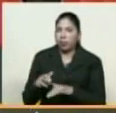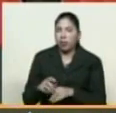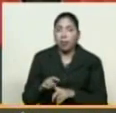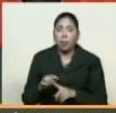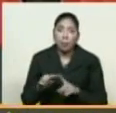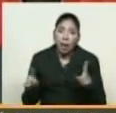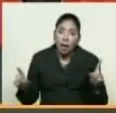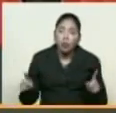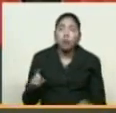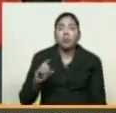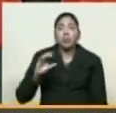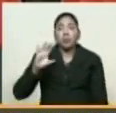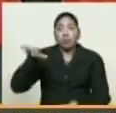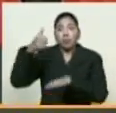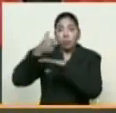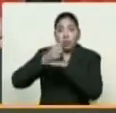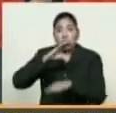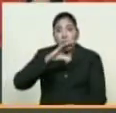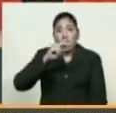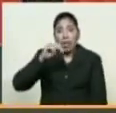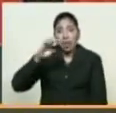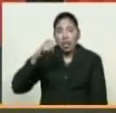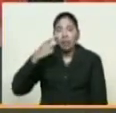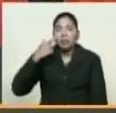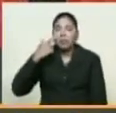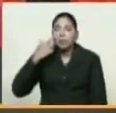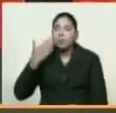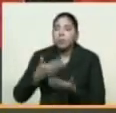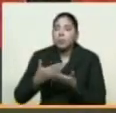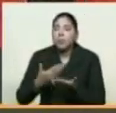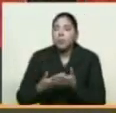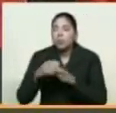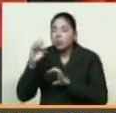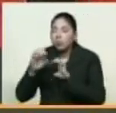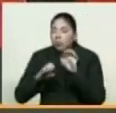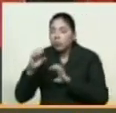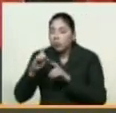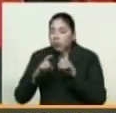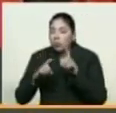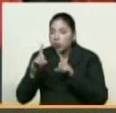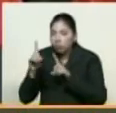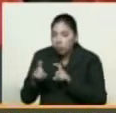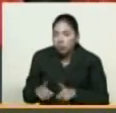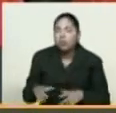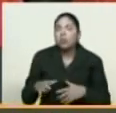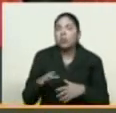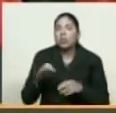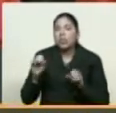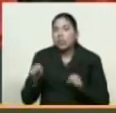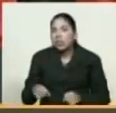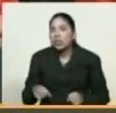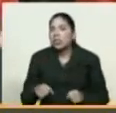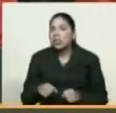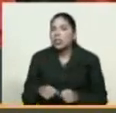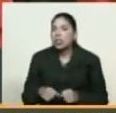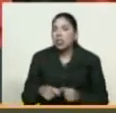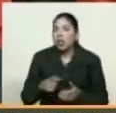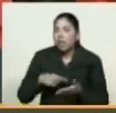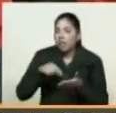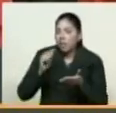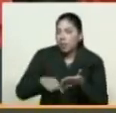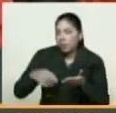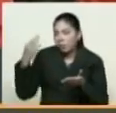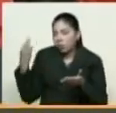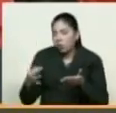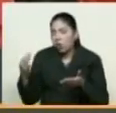que decide, pues, si esas firmas son válidas. Ahora vienen los reparos y la revisión. Si firmaron algunos dos veces, todo eso